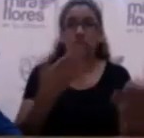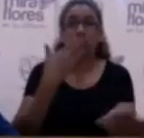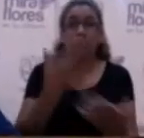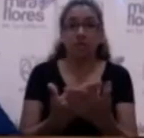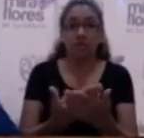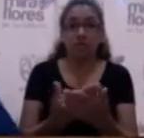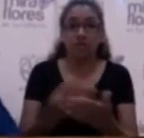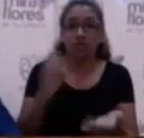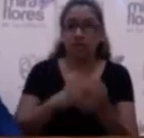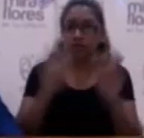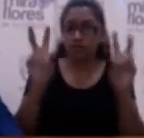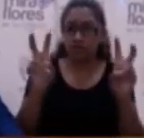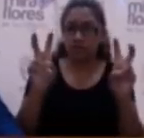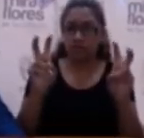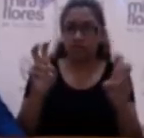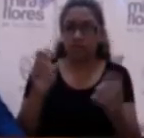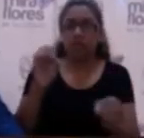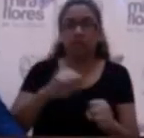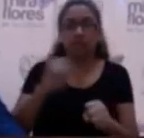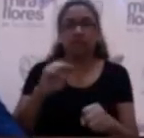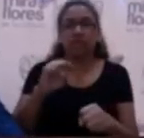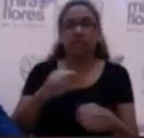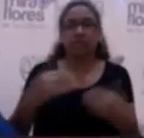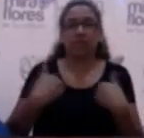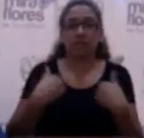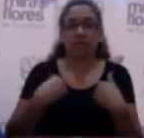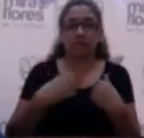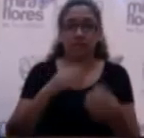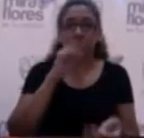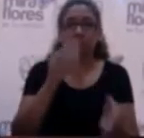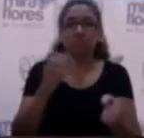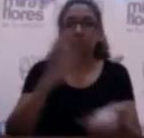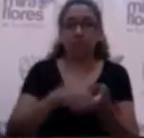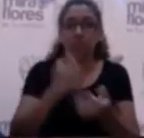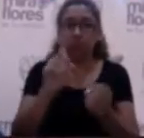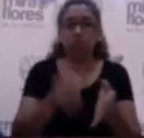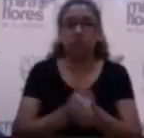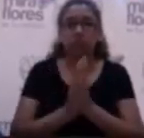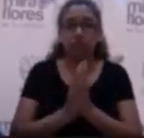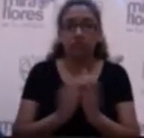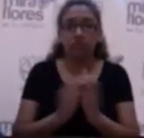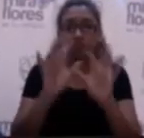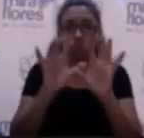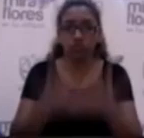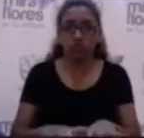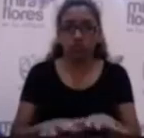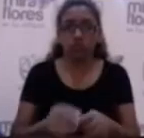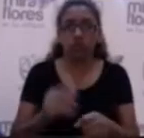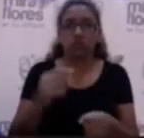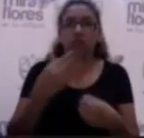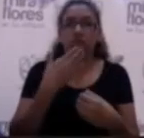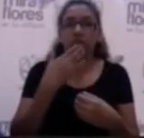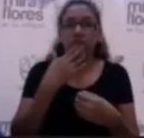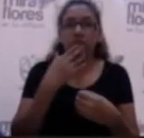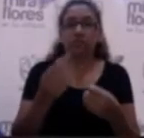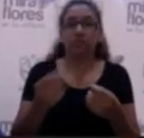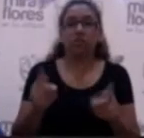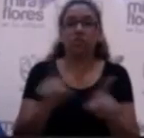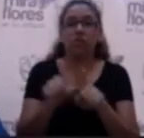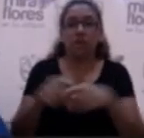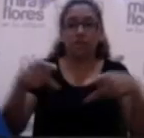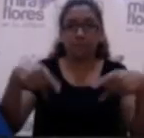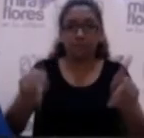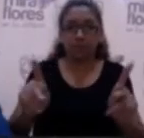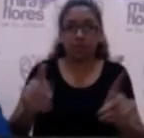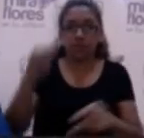Muchas gracias. No tenemos más temas. Ah, no, sí, tenemos un tema más, que es el tema de la solicitud, ¿verdad? La solicitud de licencia